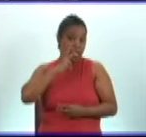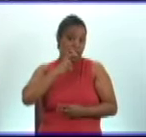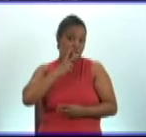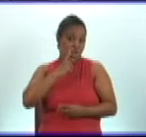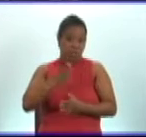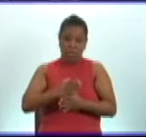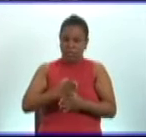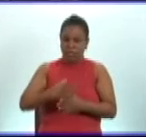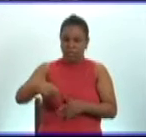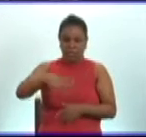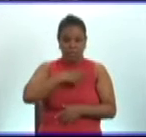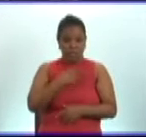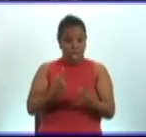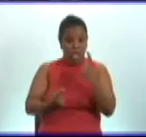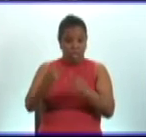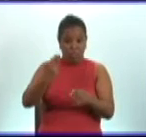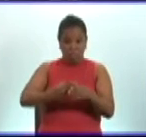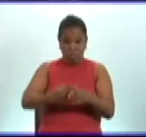¿Tiene usted algún nombre?